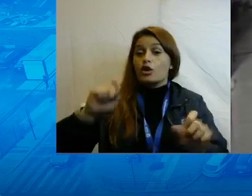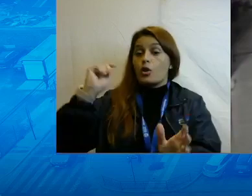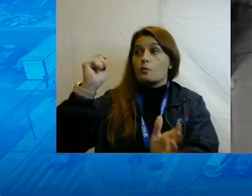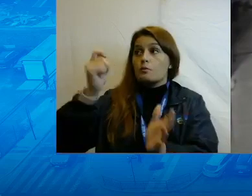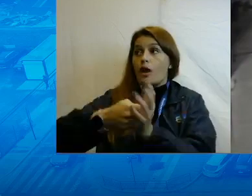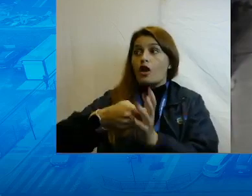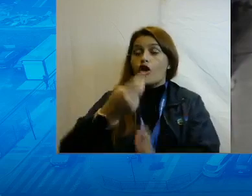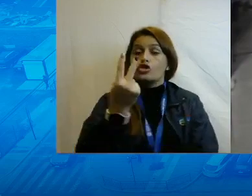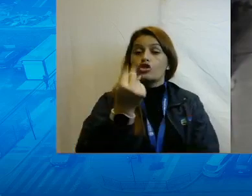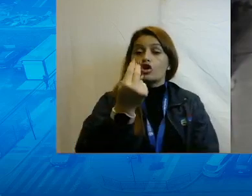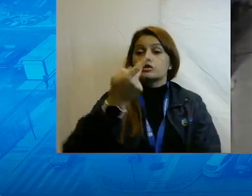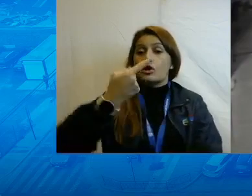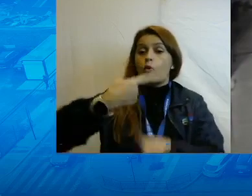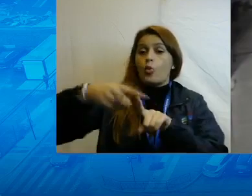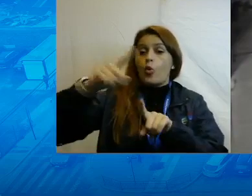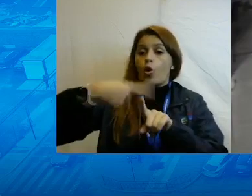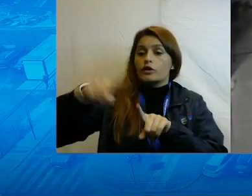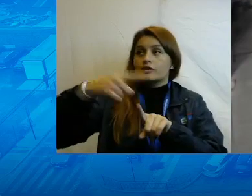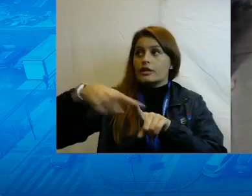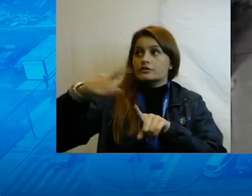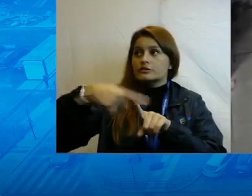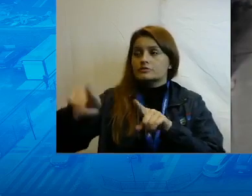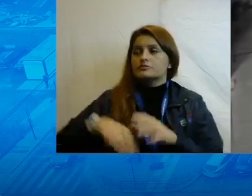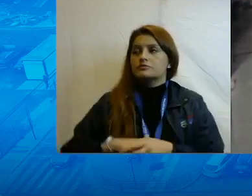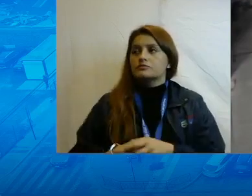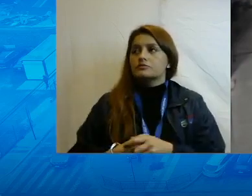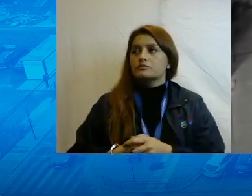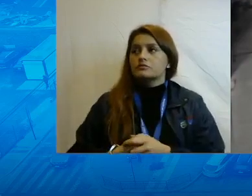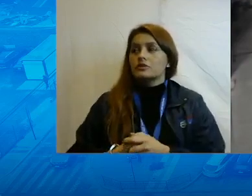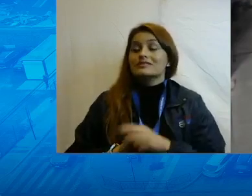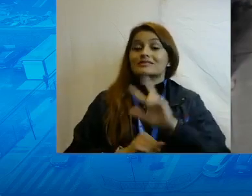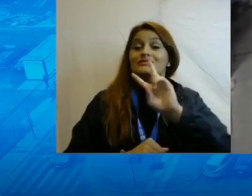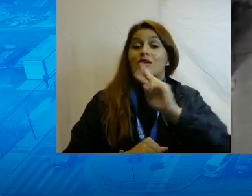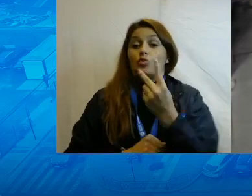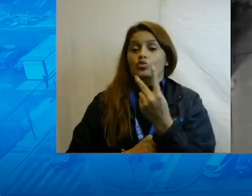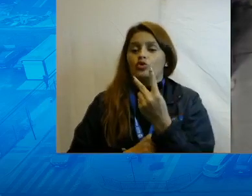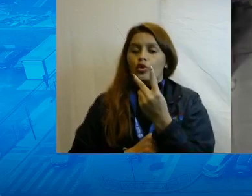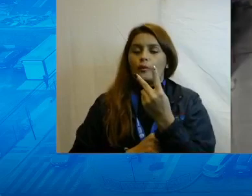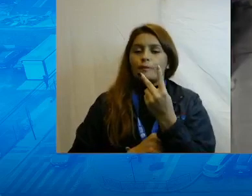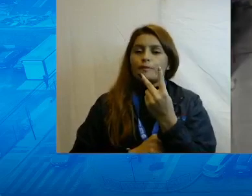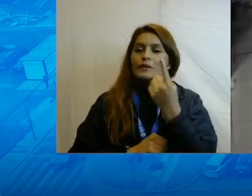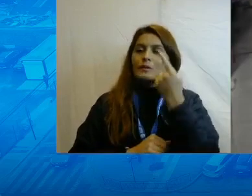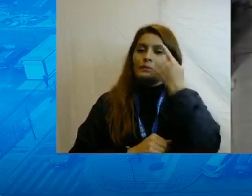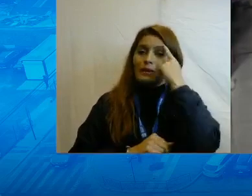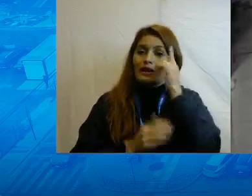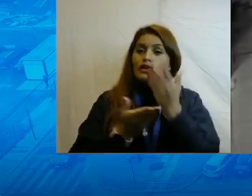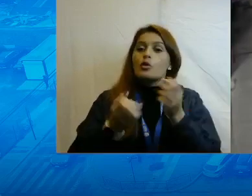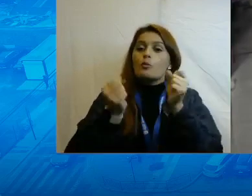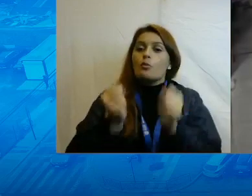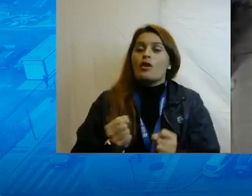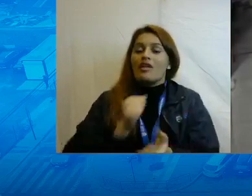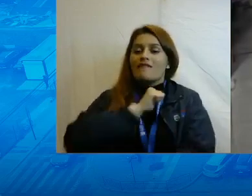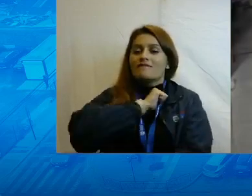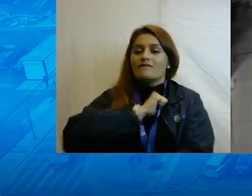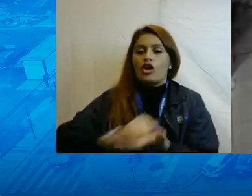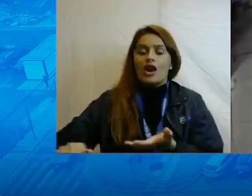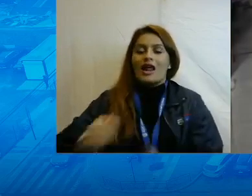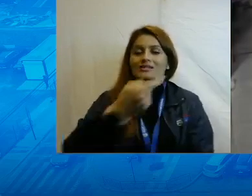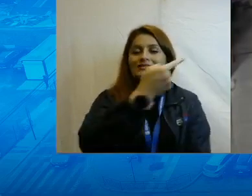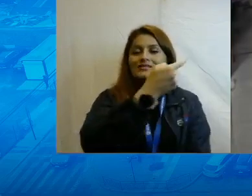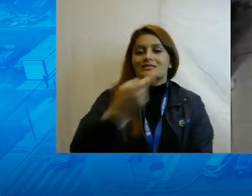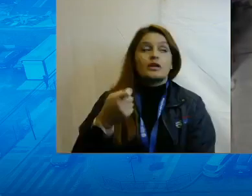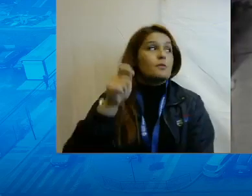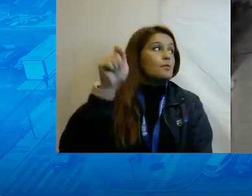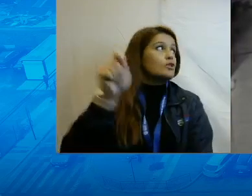12 cuotas, que lo dice el inciso primero. Lo segundo, que para ello se pueda condonar el 100% de las multas